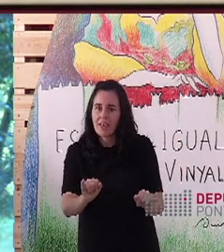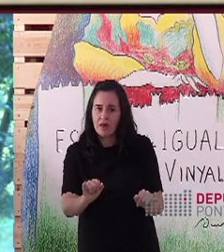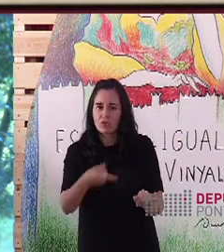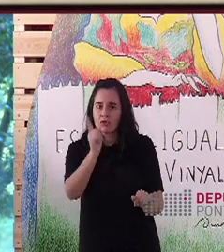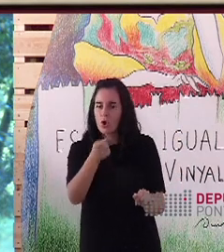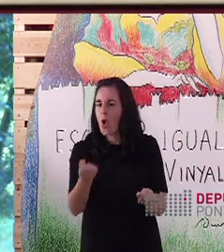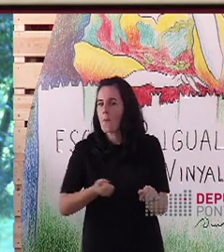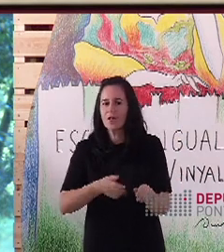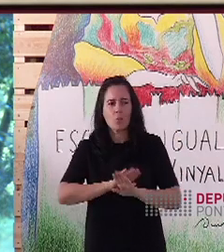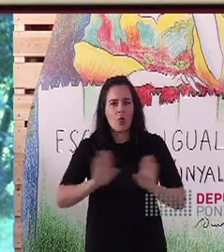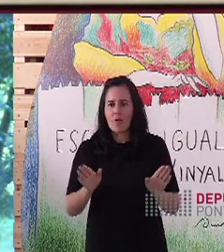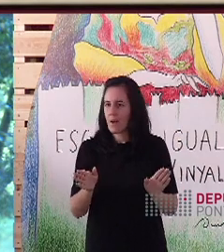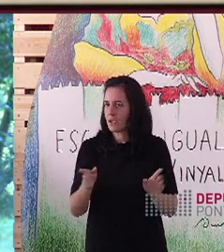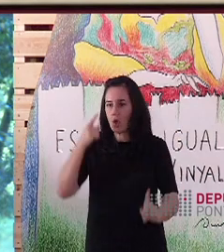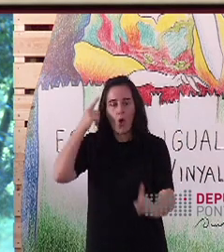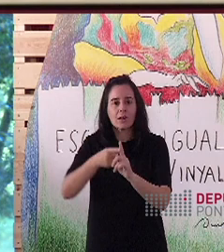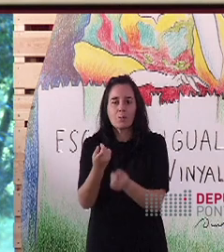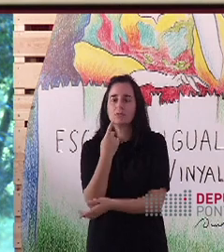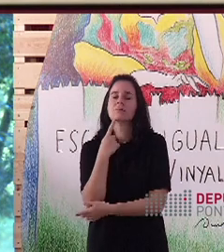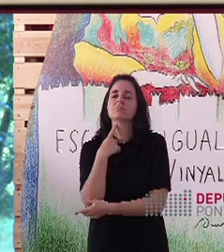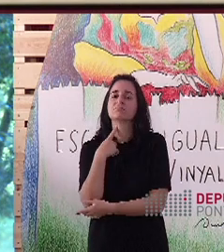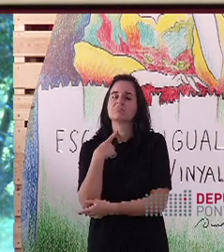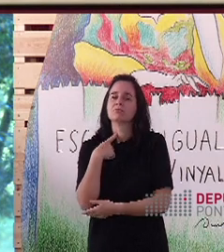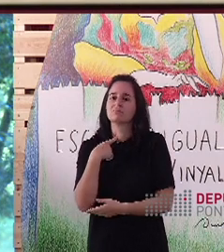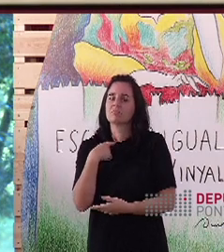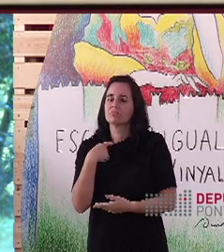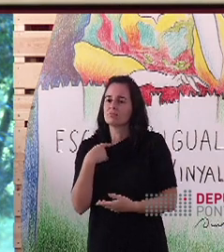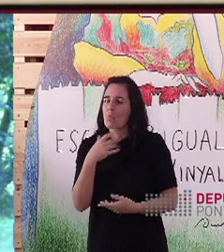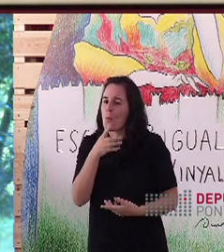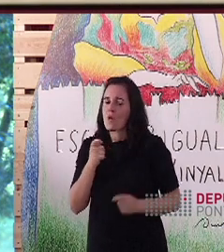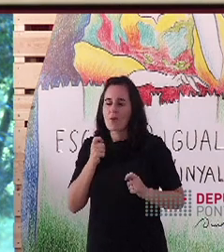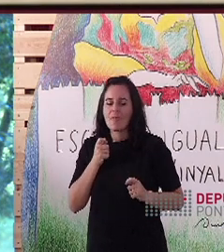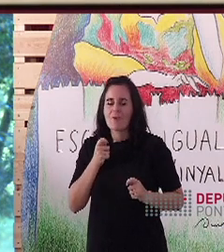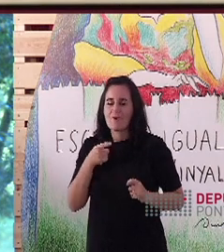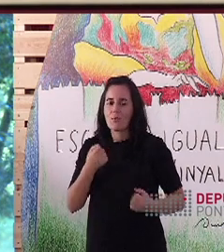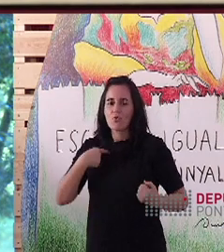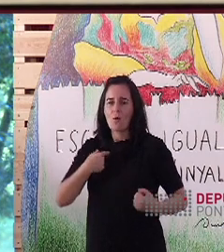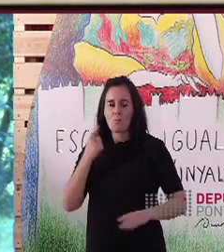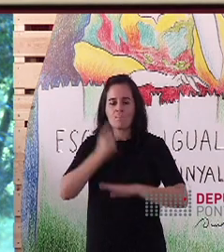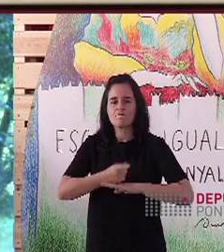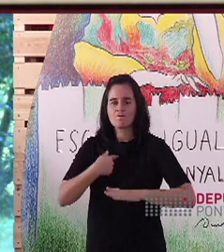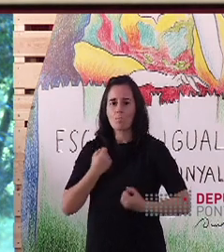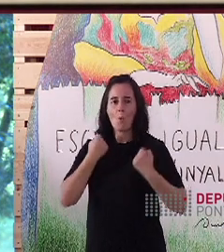se masturba con la satisfacción que le da ese poder y esa violencia que ha